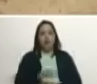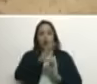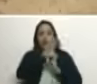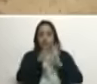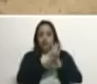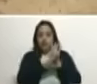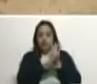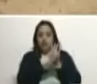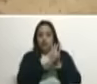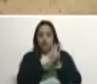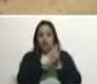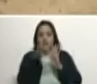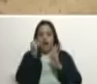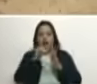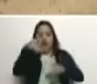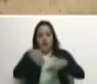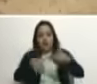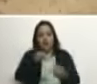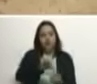constitucionalmente haya elegido,